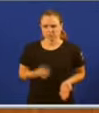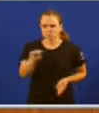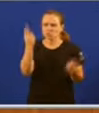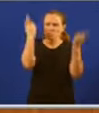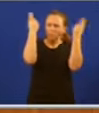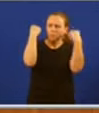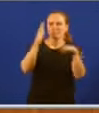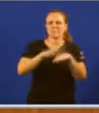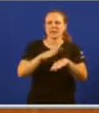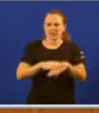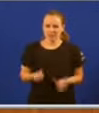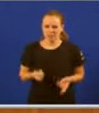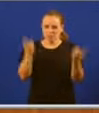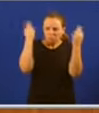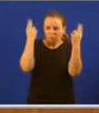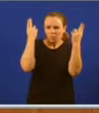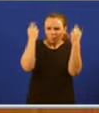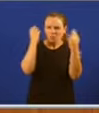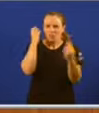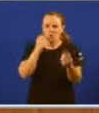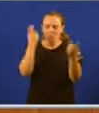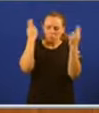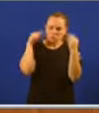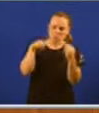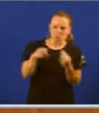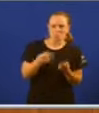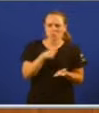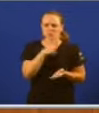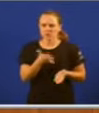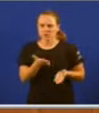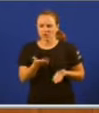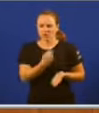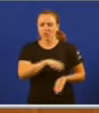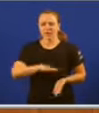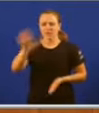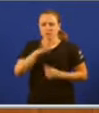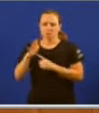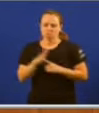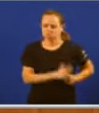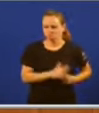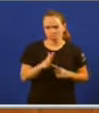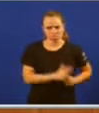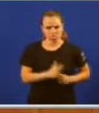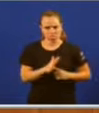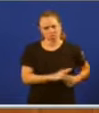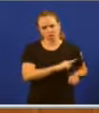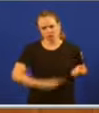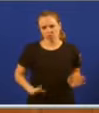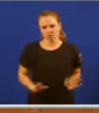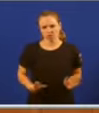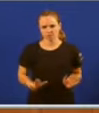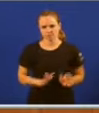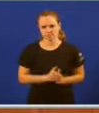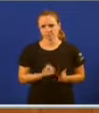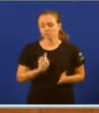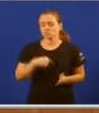que vale tanto servilismo ao goberno central se o final o que fai o Estado é discriminar continuamente ao noso país. E non